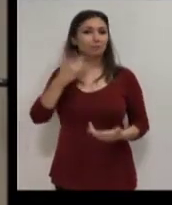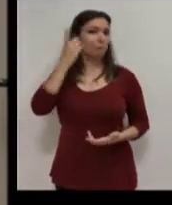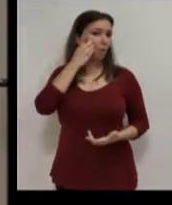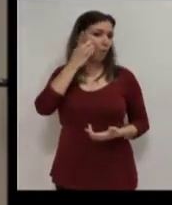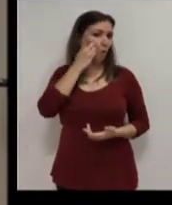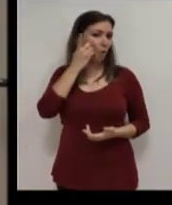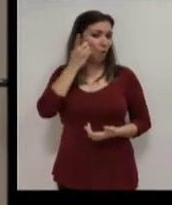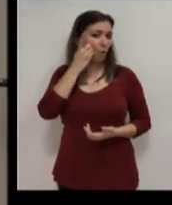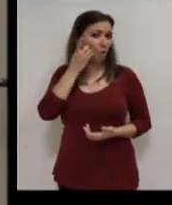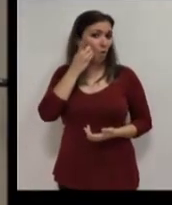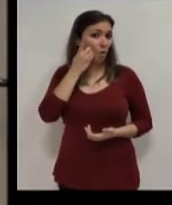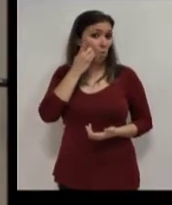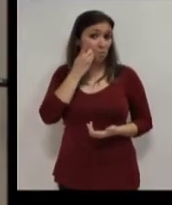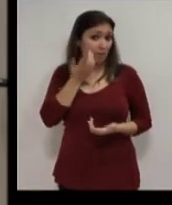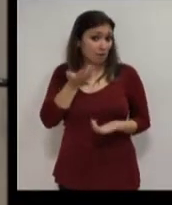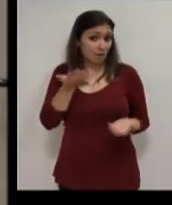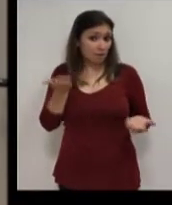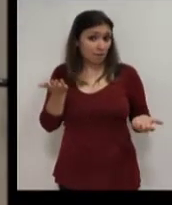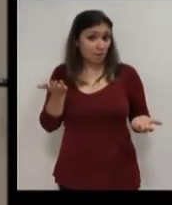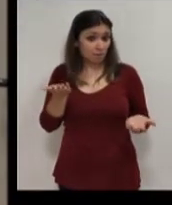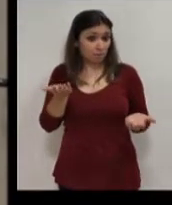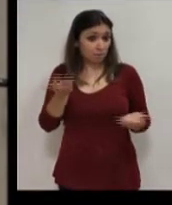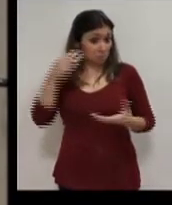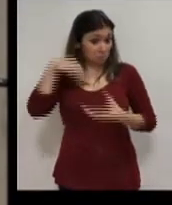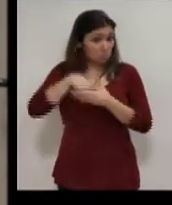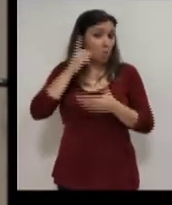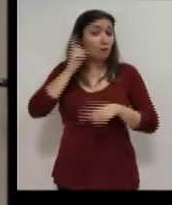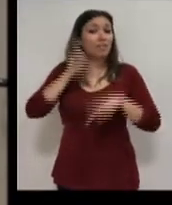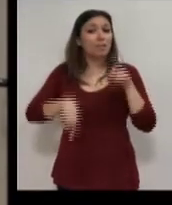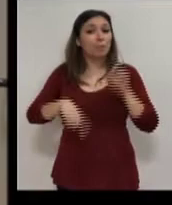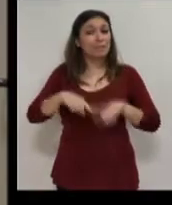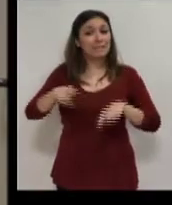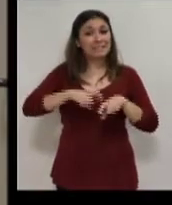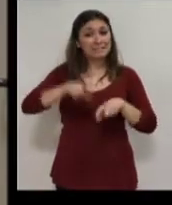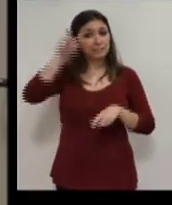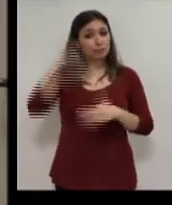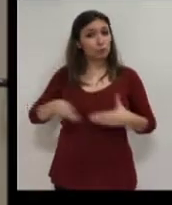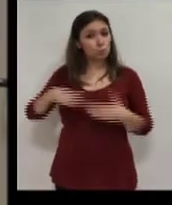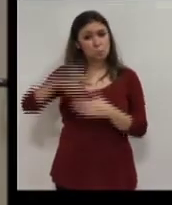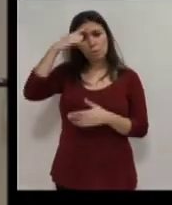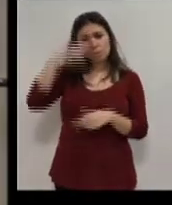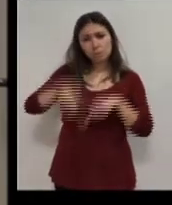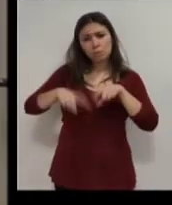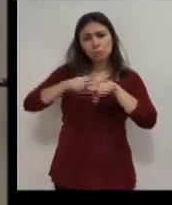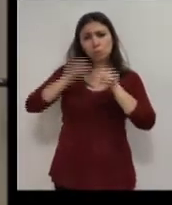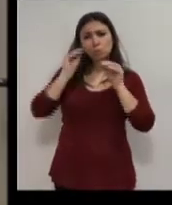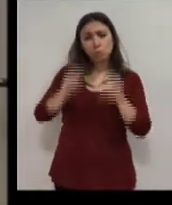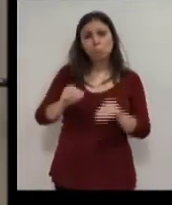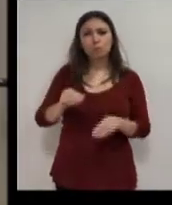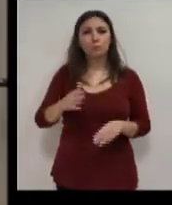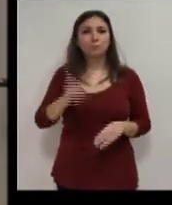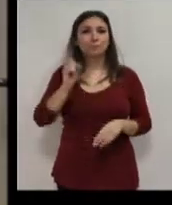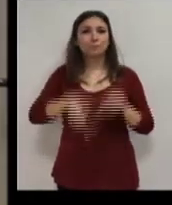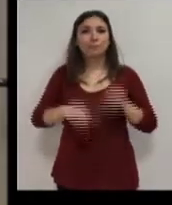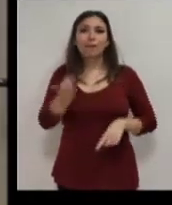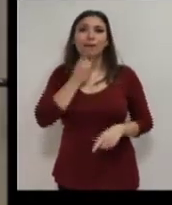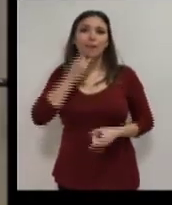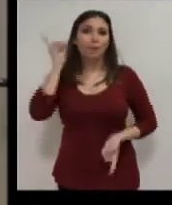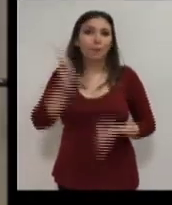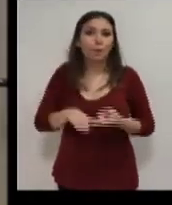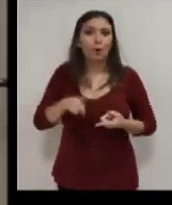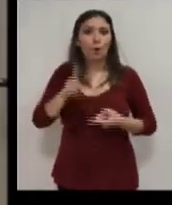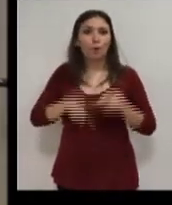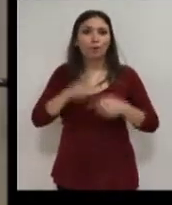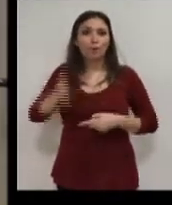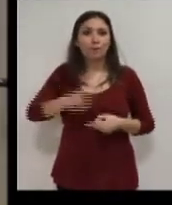sencilla, utilizable con un teléfono móvil, que tiene activados, según el perfil del usuario, pues igual que